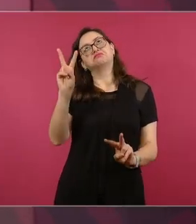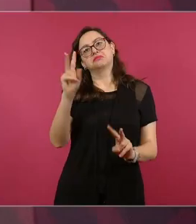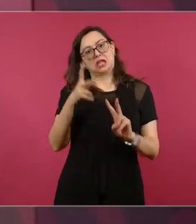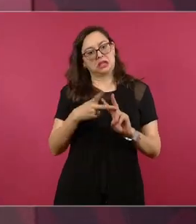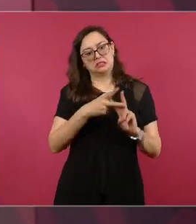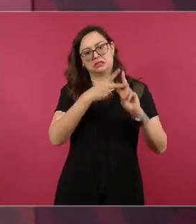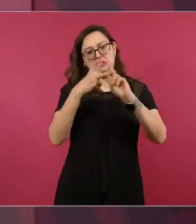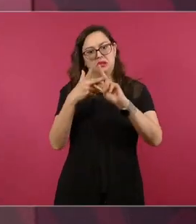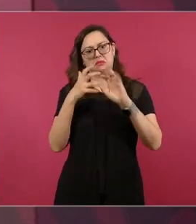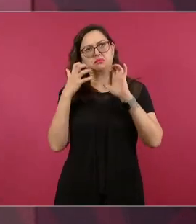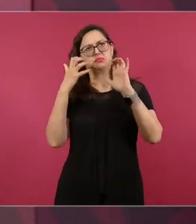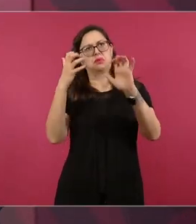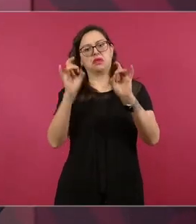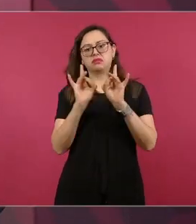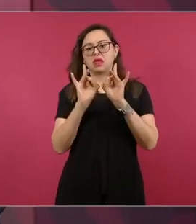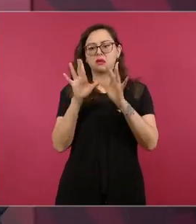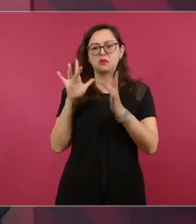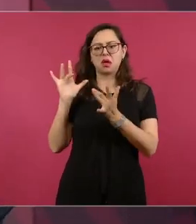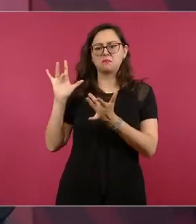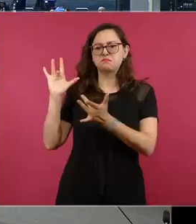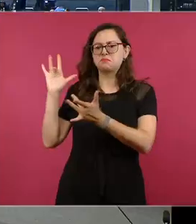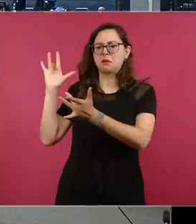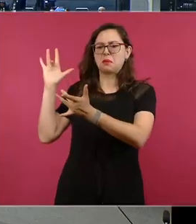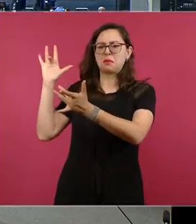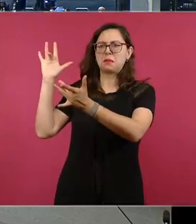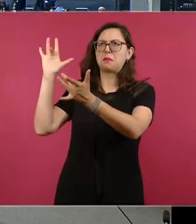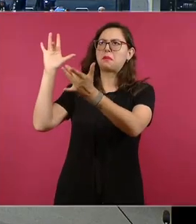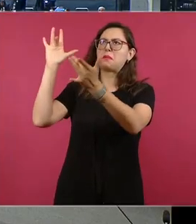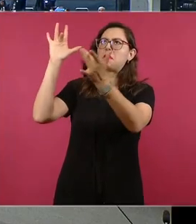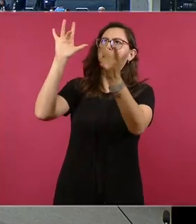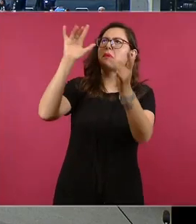de repente se movía y se movían